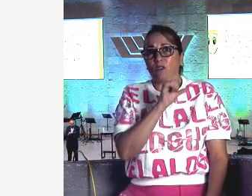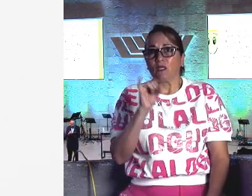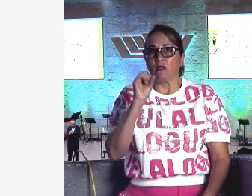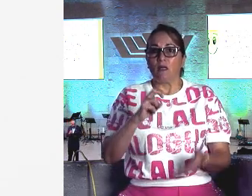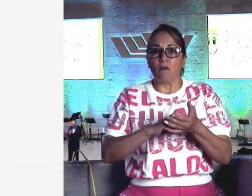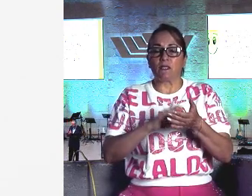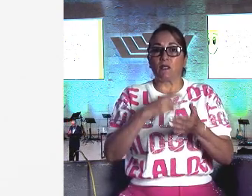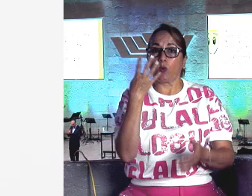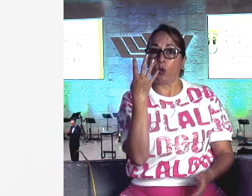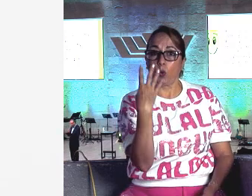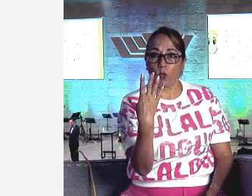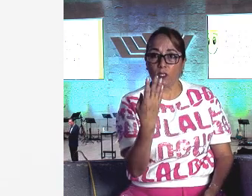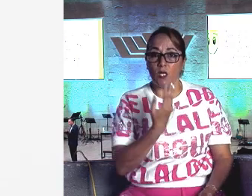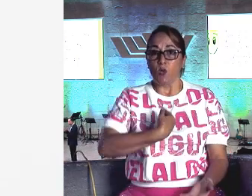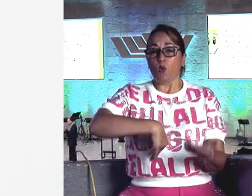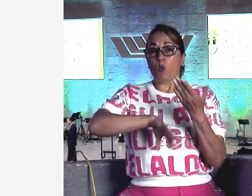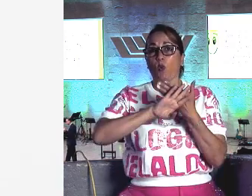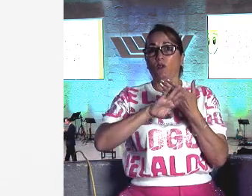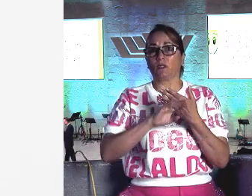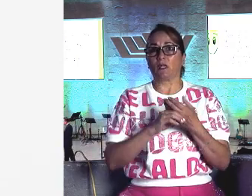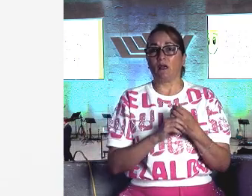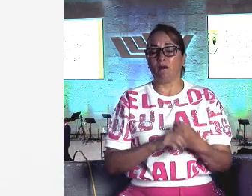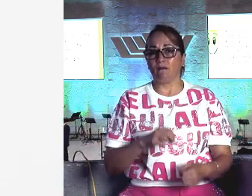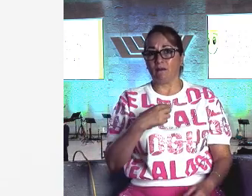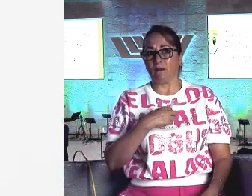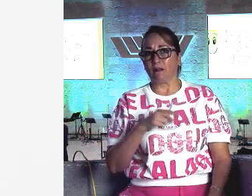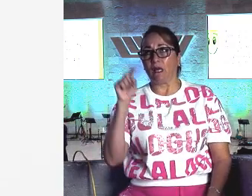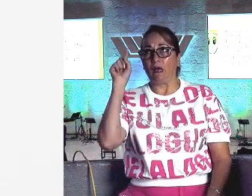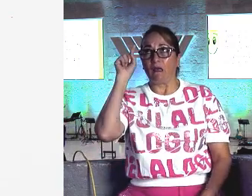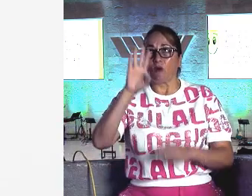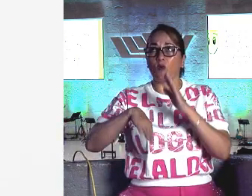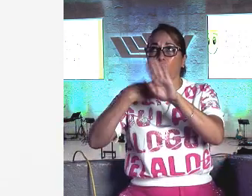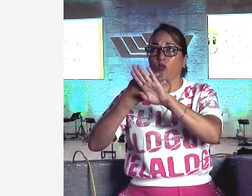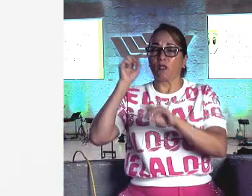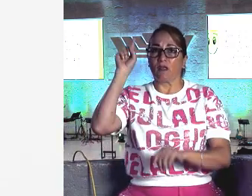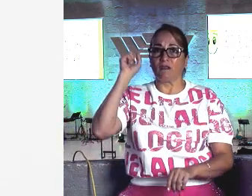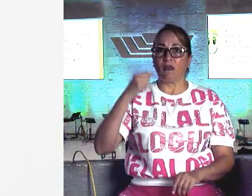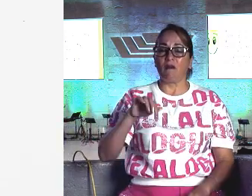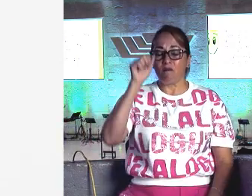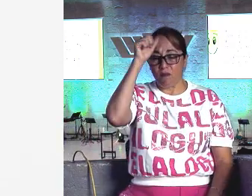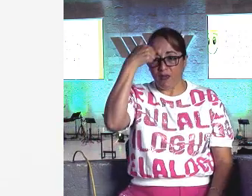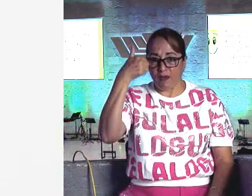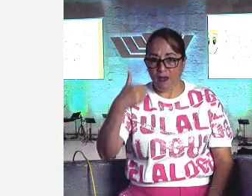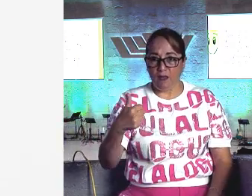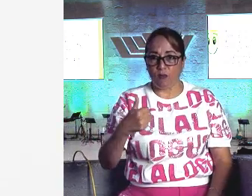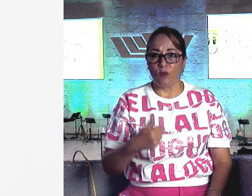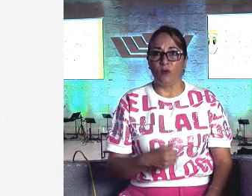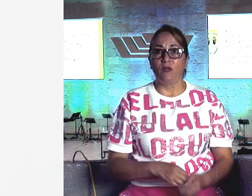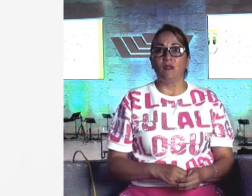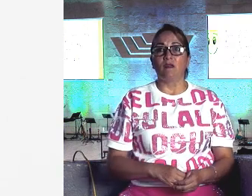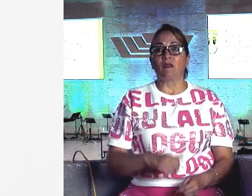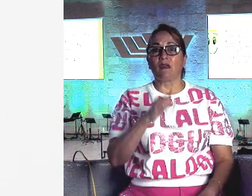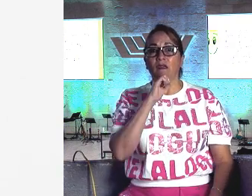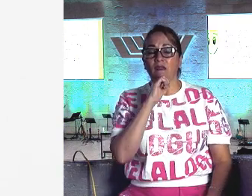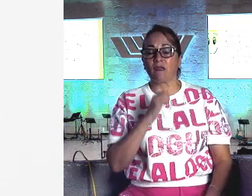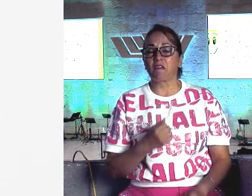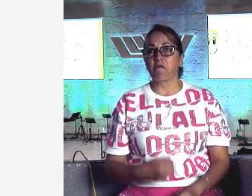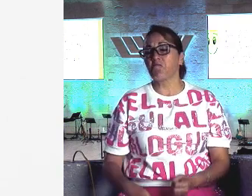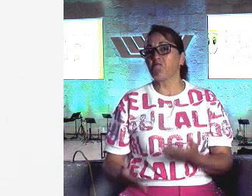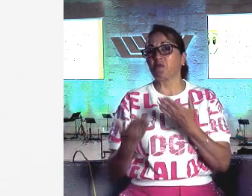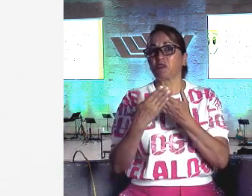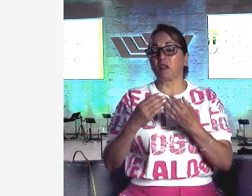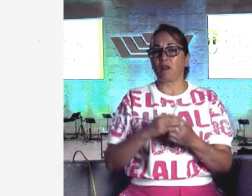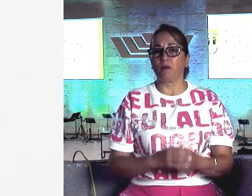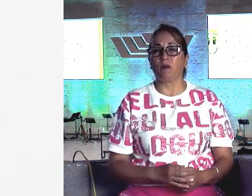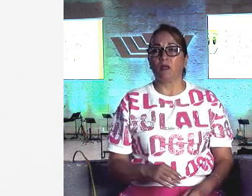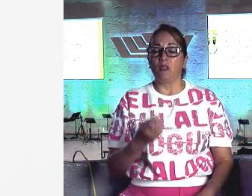dice: contra ti y solo contra ti he pecado, he hecho lo que es malo ante tus ojos, quedará demostrado que tienes razón